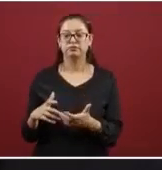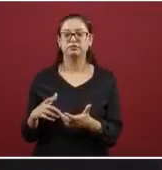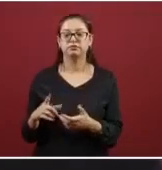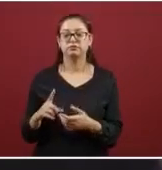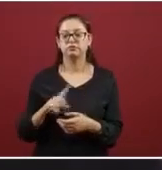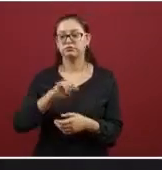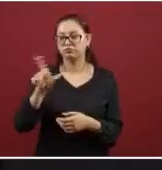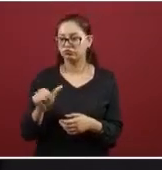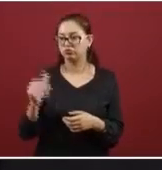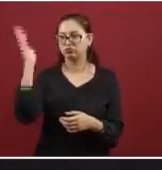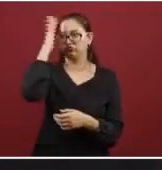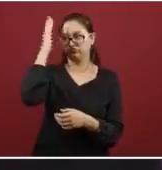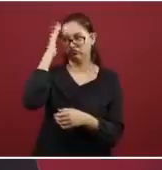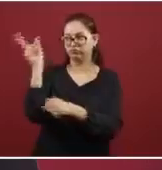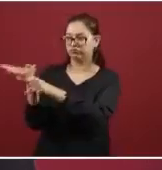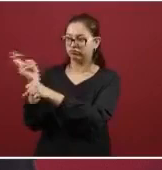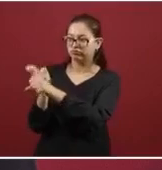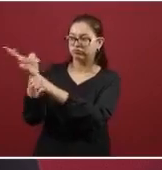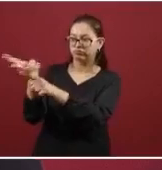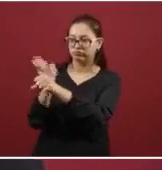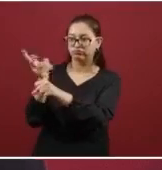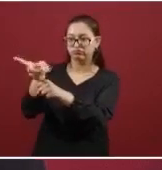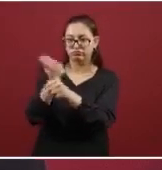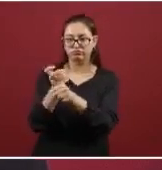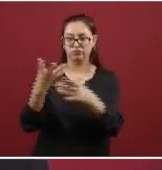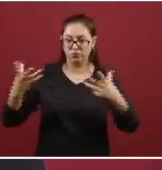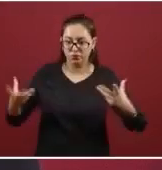invitar a algunos dirigentes para que